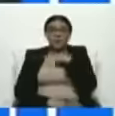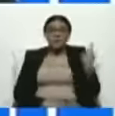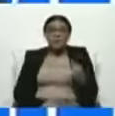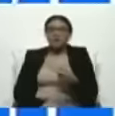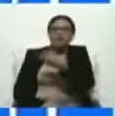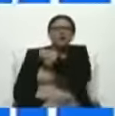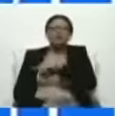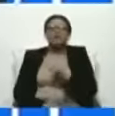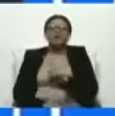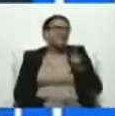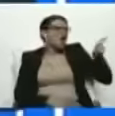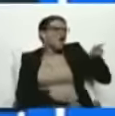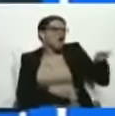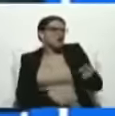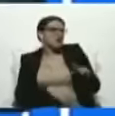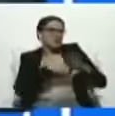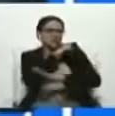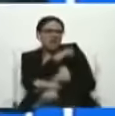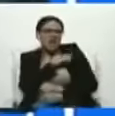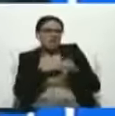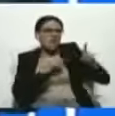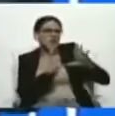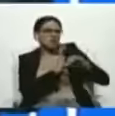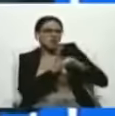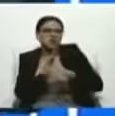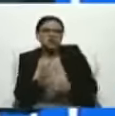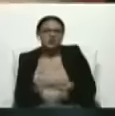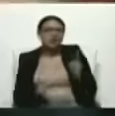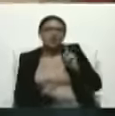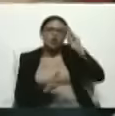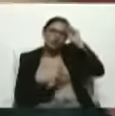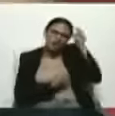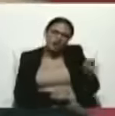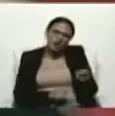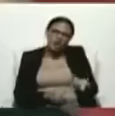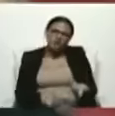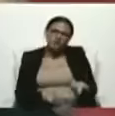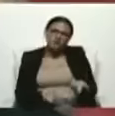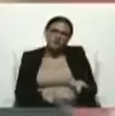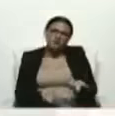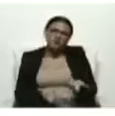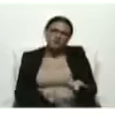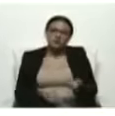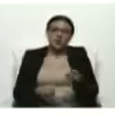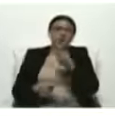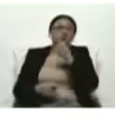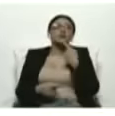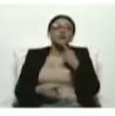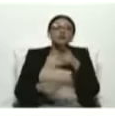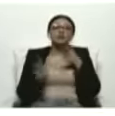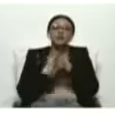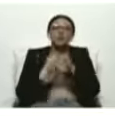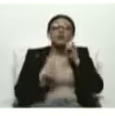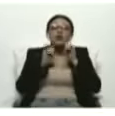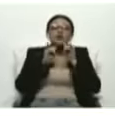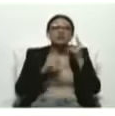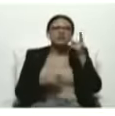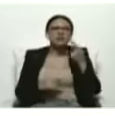Esto no lo hemos escuchado aquí en Venezuela. La Claudia Sheinbaum quiere ser presidenta de México y nació en Bulgaria.